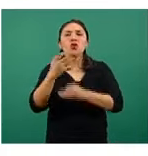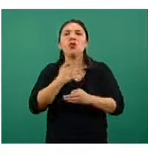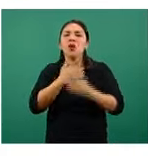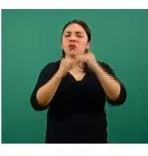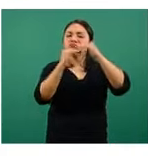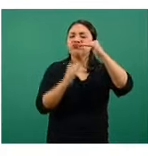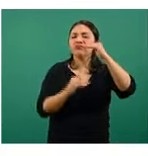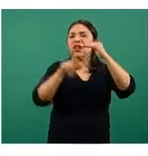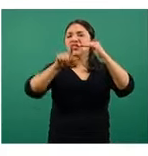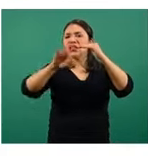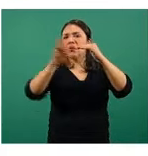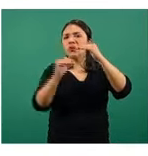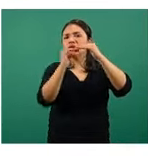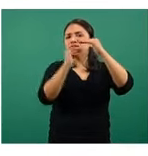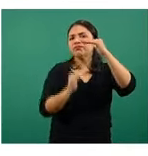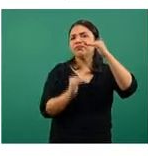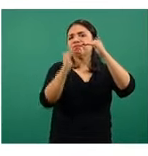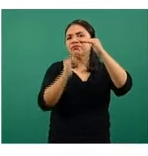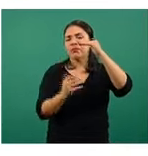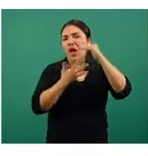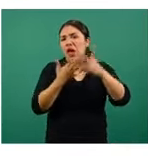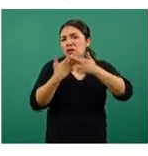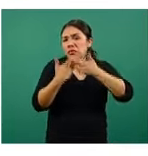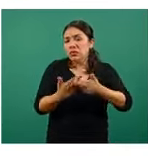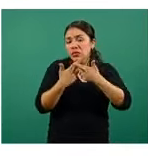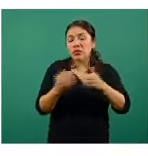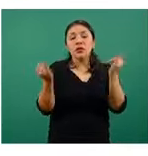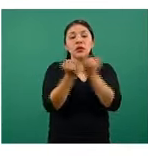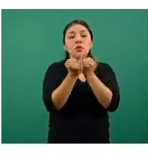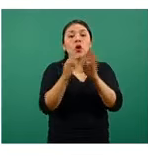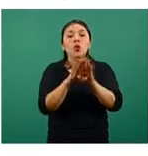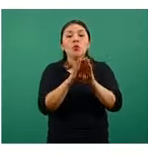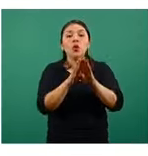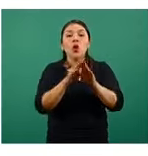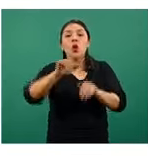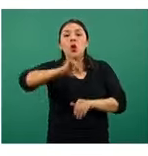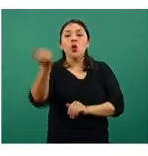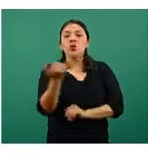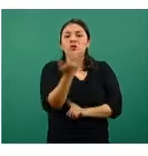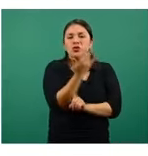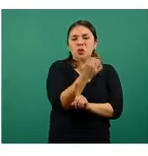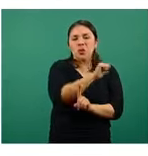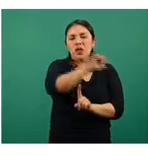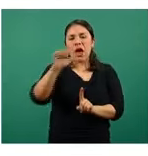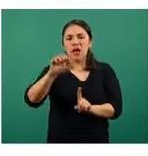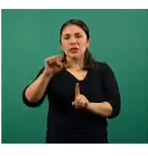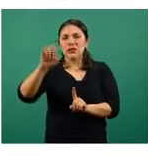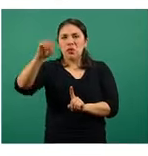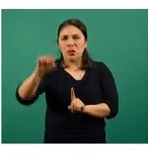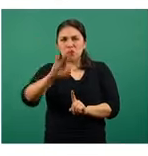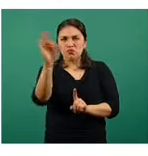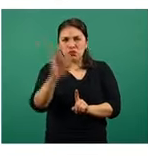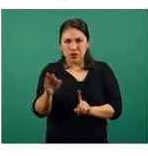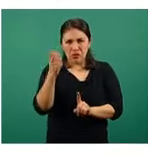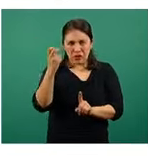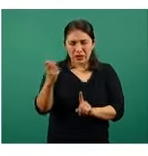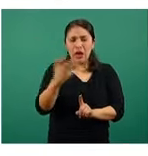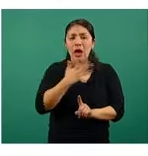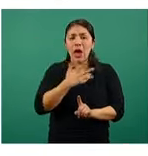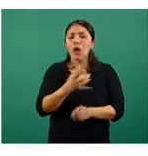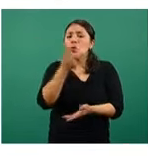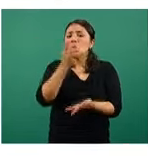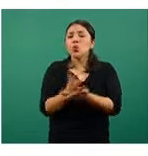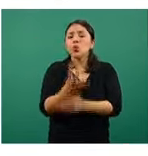por debajo de este nivel de seguridad e inclusive en el rango que está entre el 50 y el 69 se